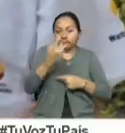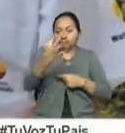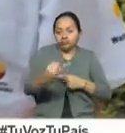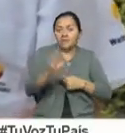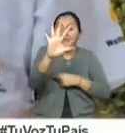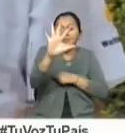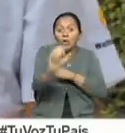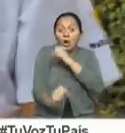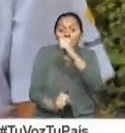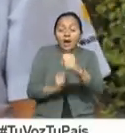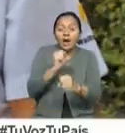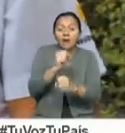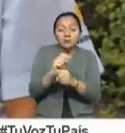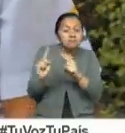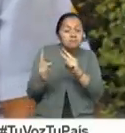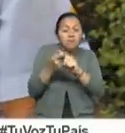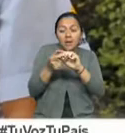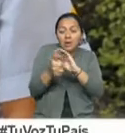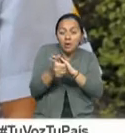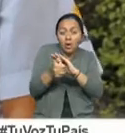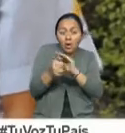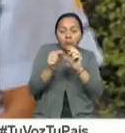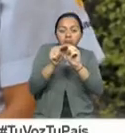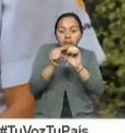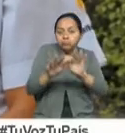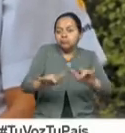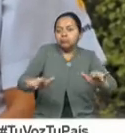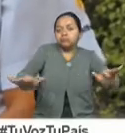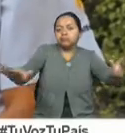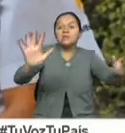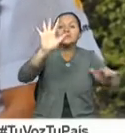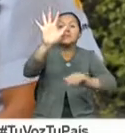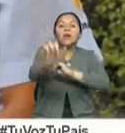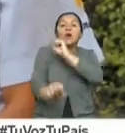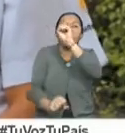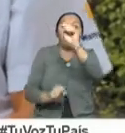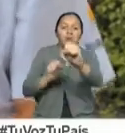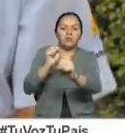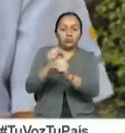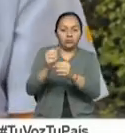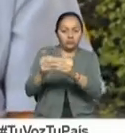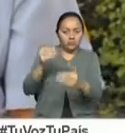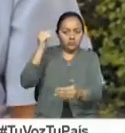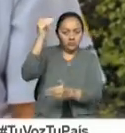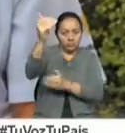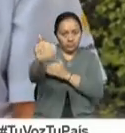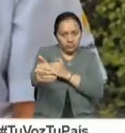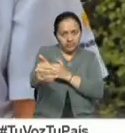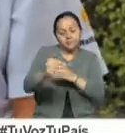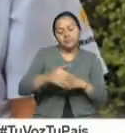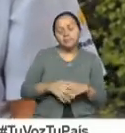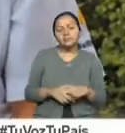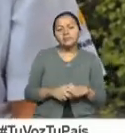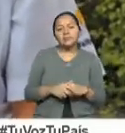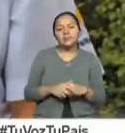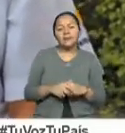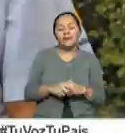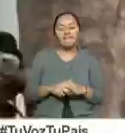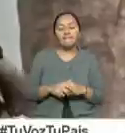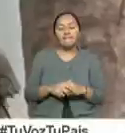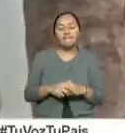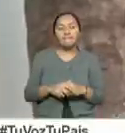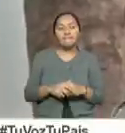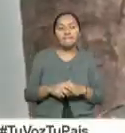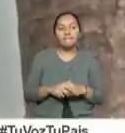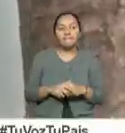tortugas originales de Floreana podrán recuperar su espacio, su hábitat, cuando el Parque Nacional Galápagos lleve estas